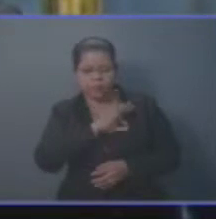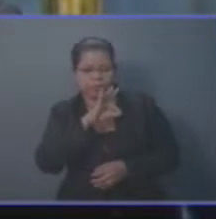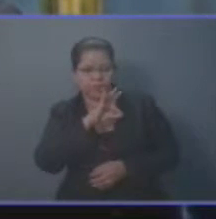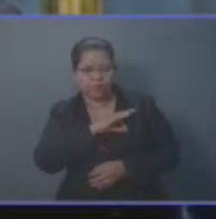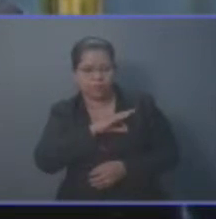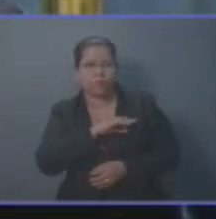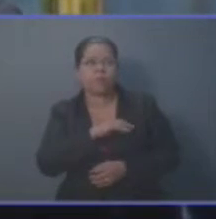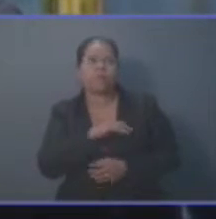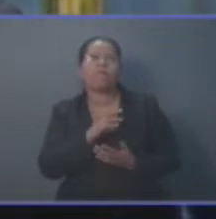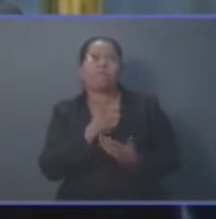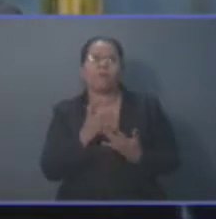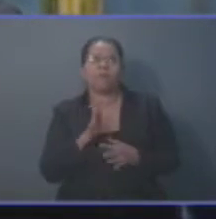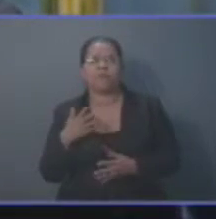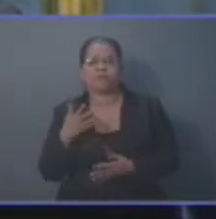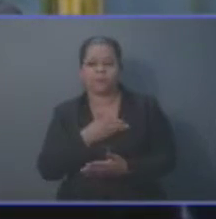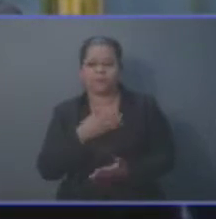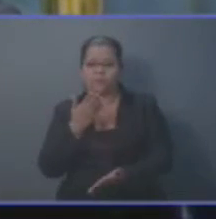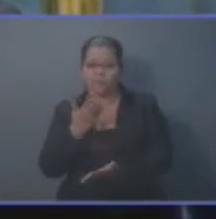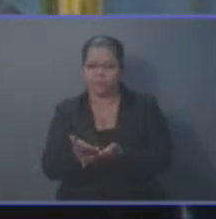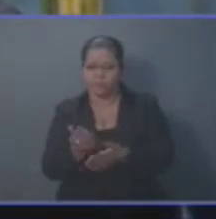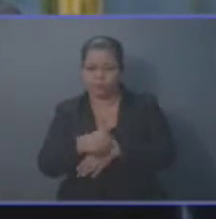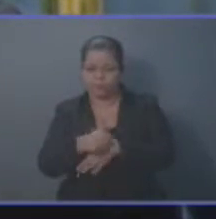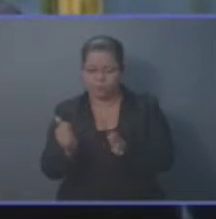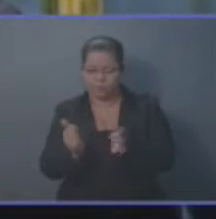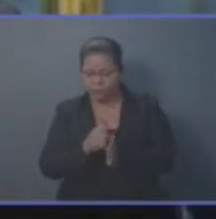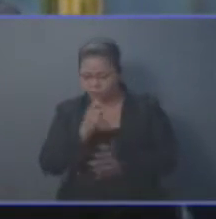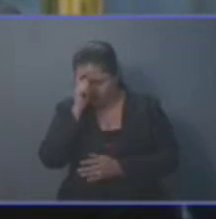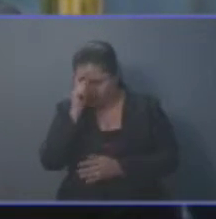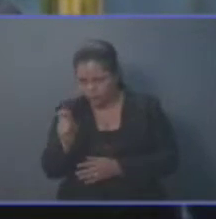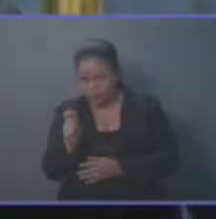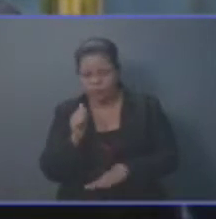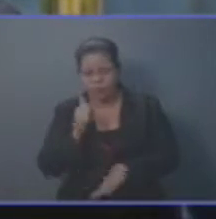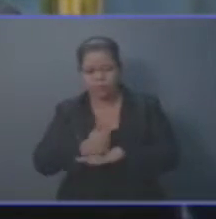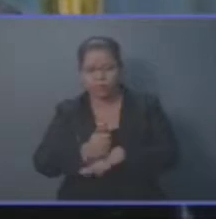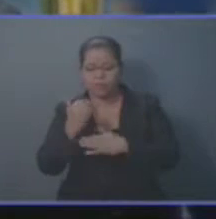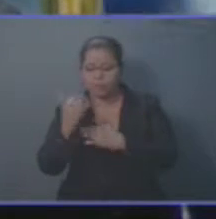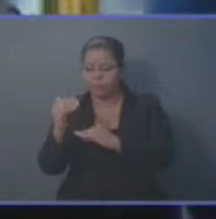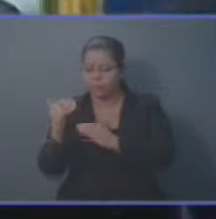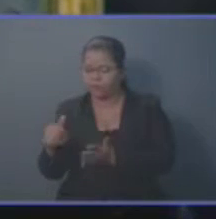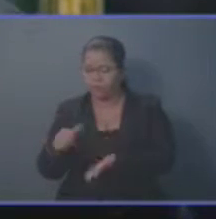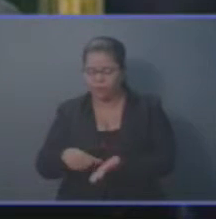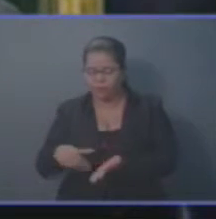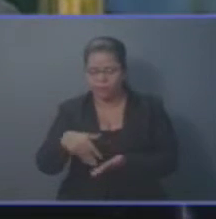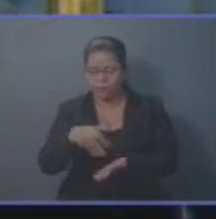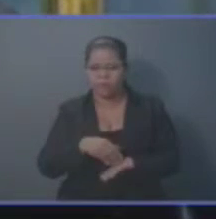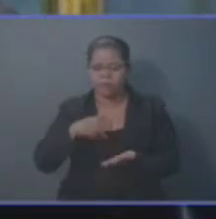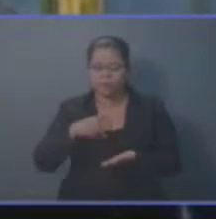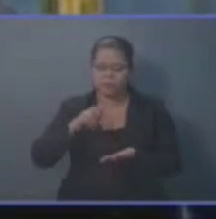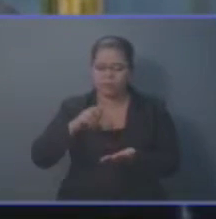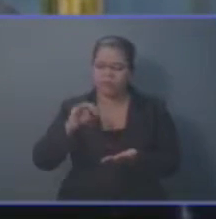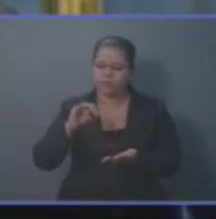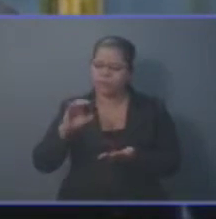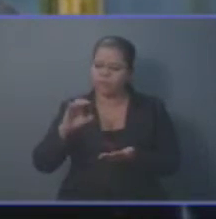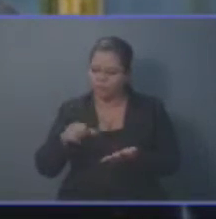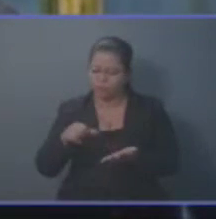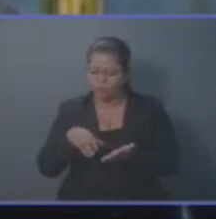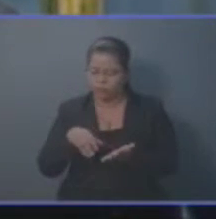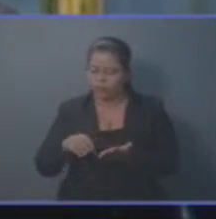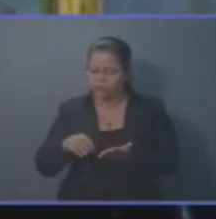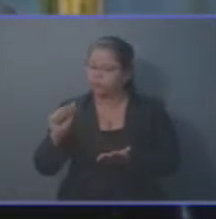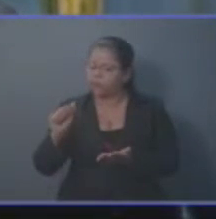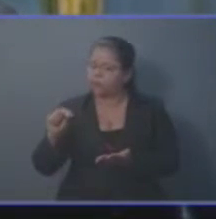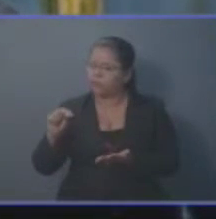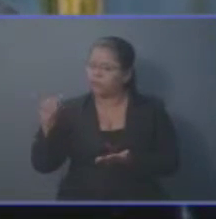parcial, proponiendo a este honorable pleno decretar la delimitación territorial de Potonico y San José